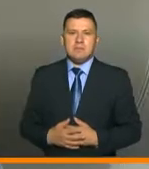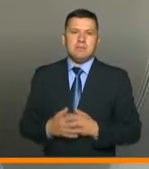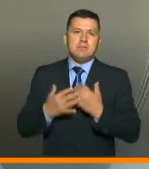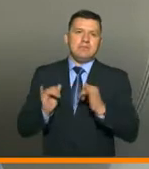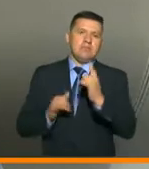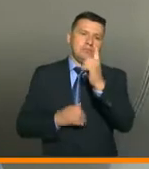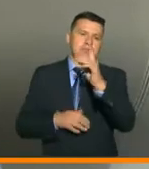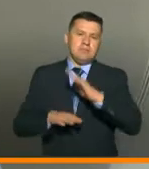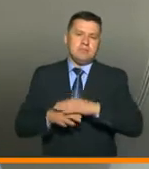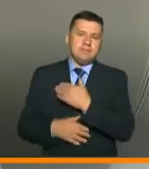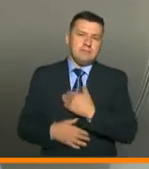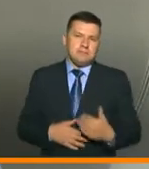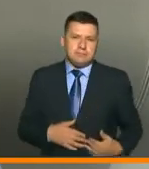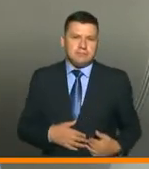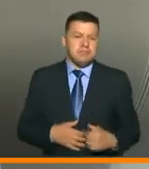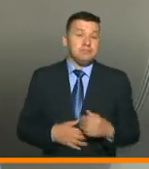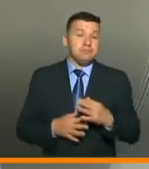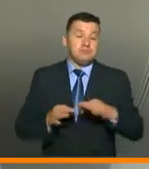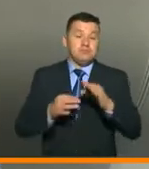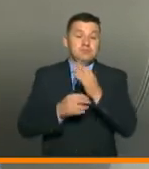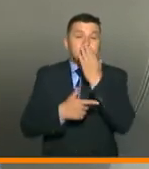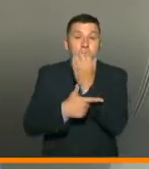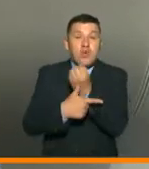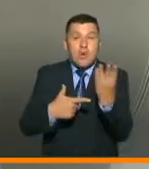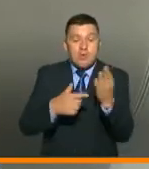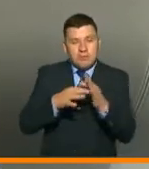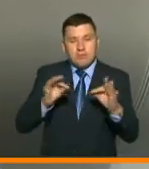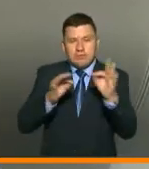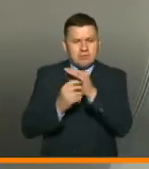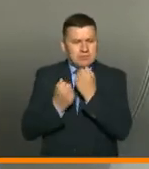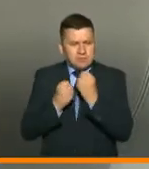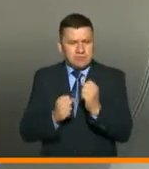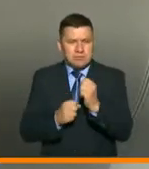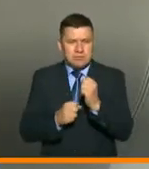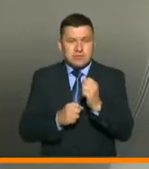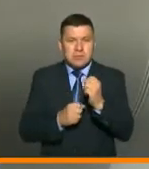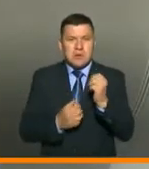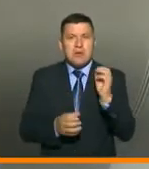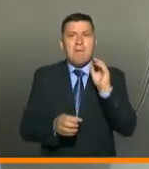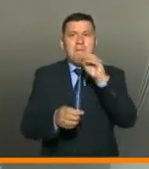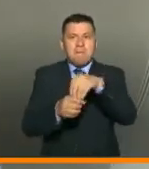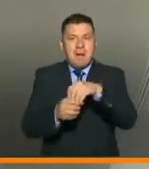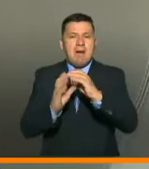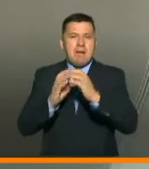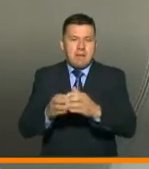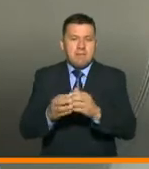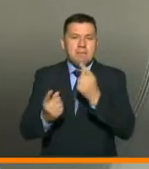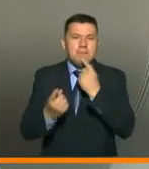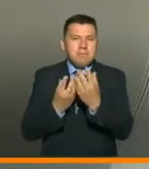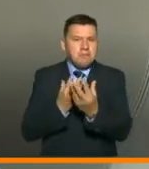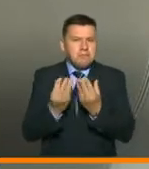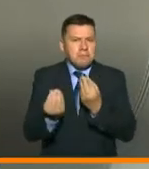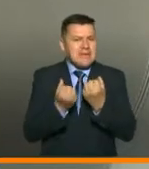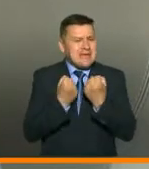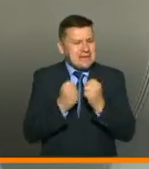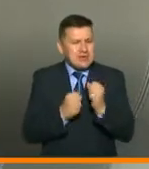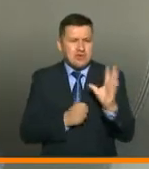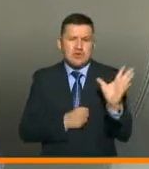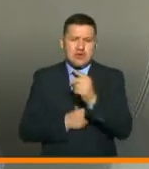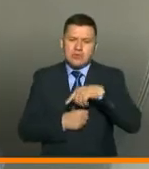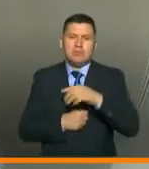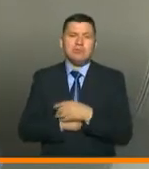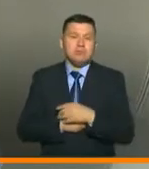Empezamos esta parte, presidente, dando algunas cifras que son muy importantes. El esfuerzo del retorno a las aulas, de hablar de alternancia, es un esfuerzo de